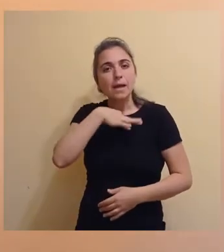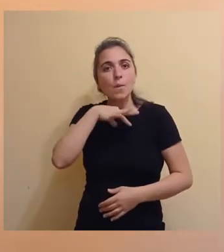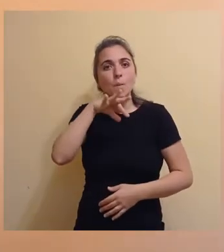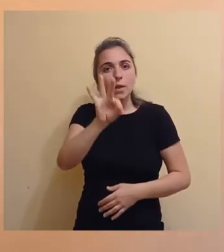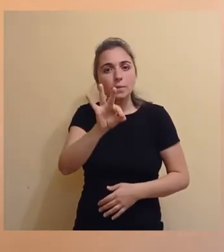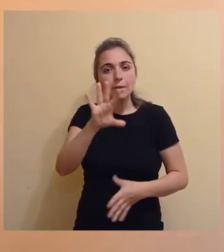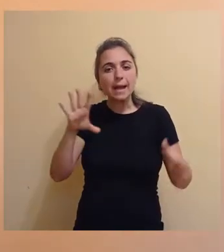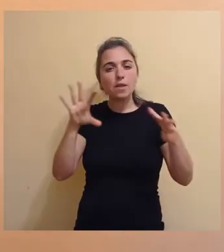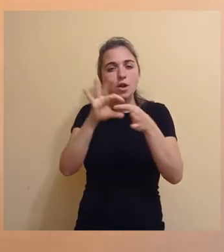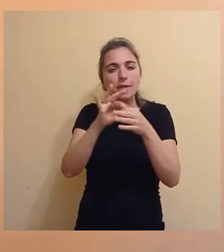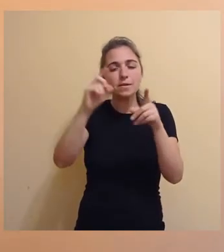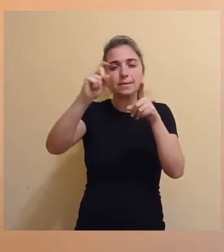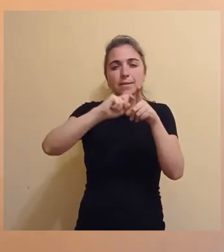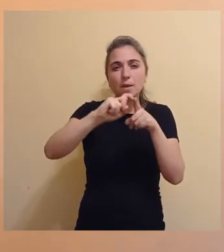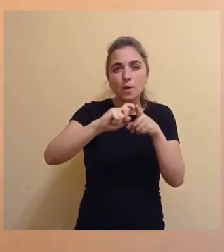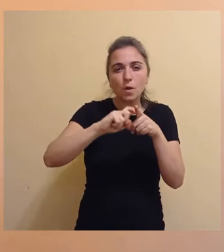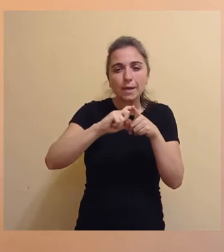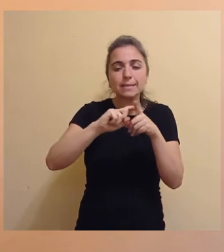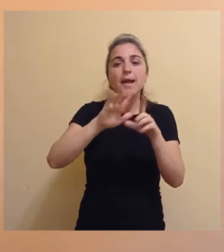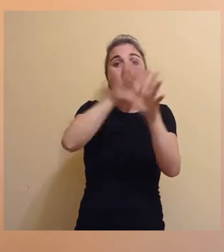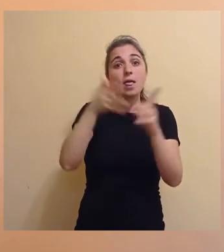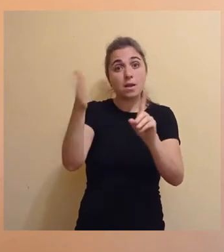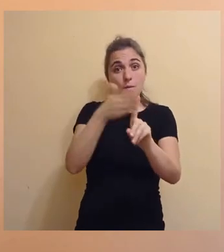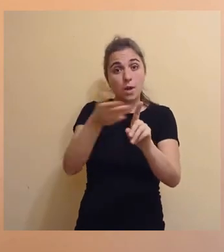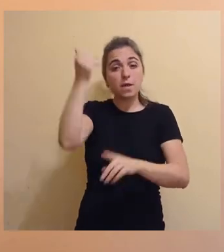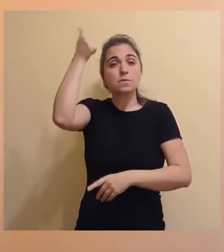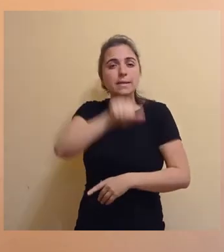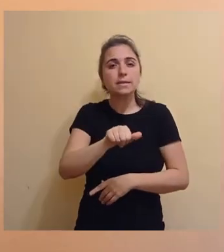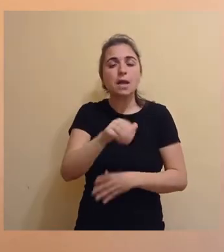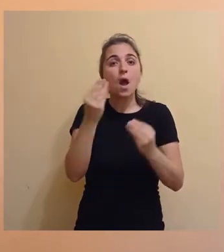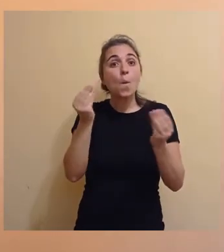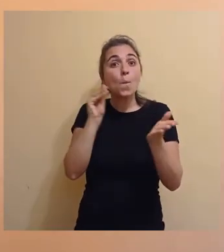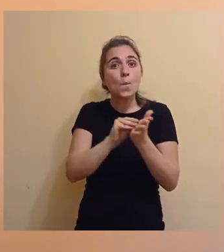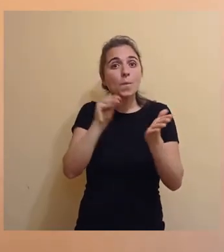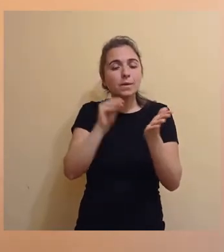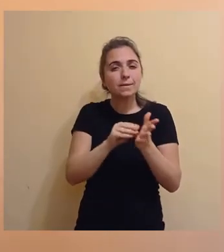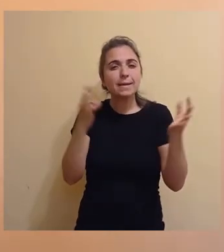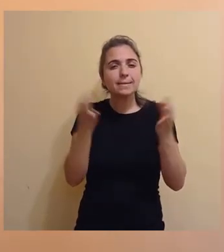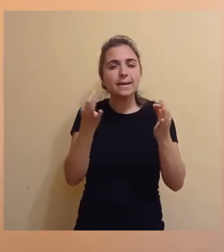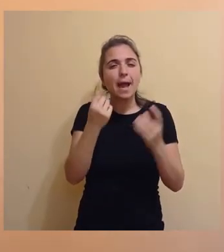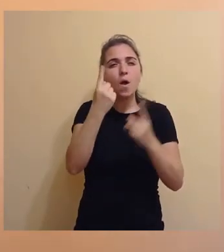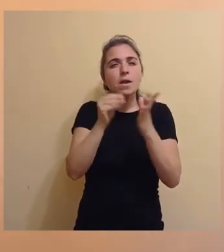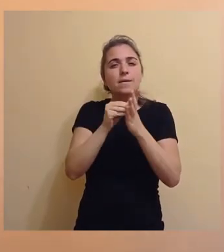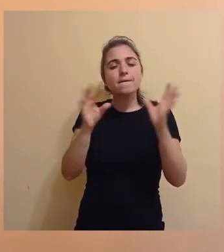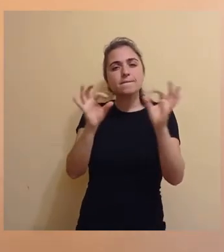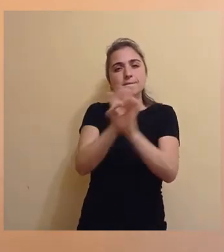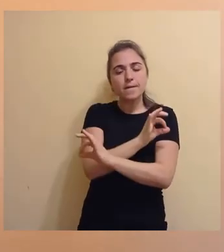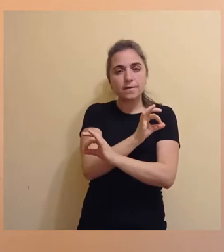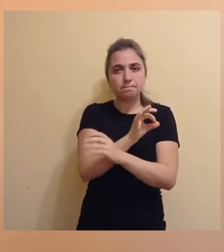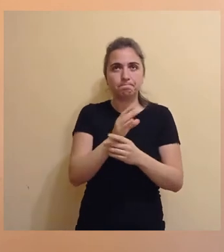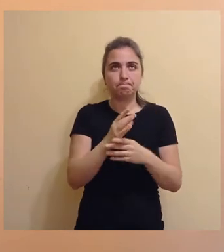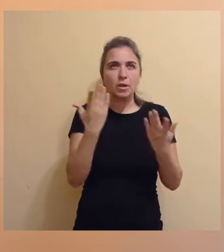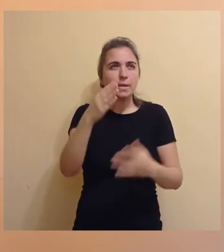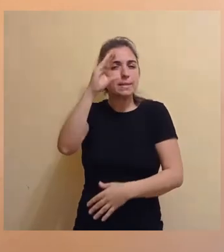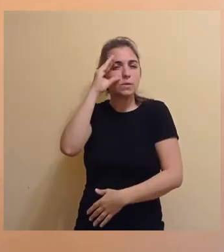Podríamos decir que con respecto a las tipologías de estas ciberviolencias machistas, muchas veces tenemos como una confusión,